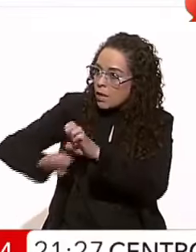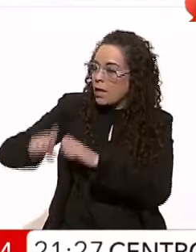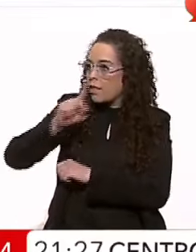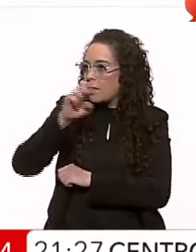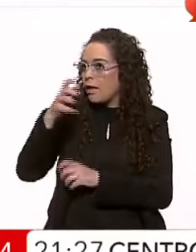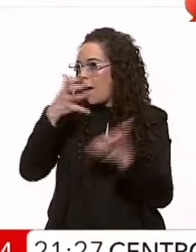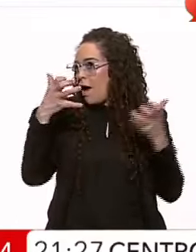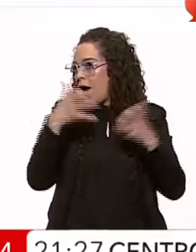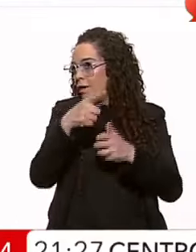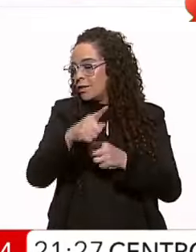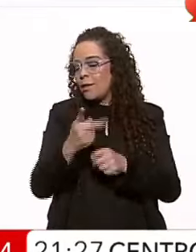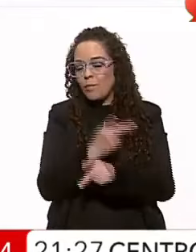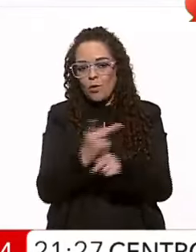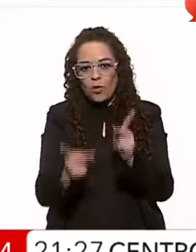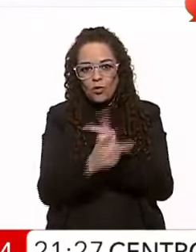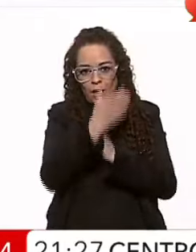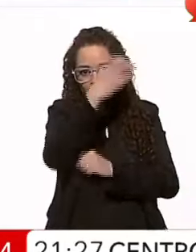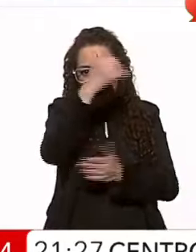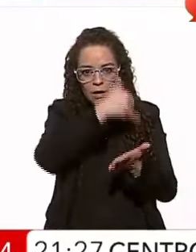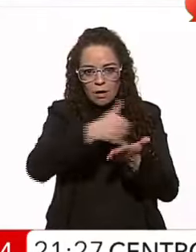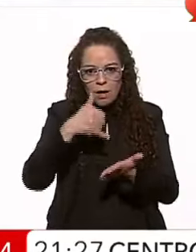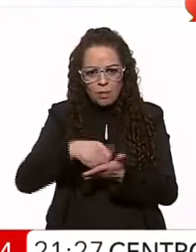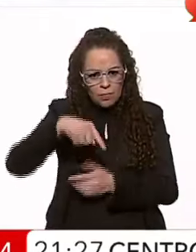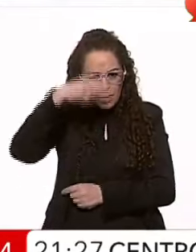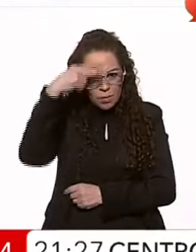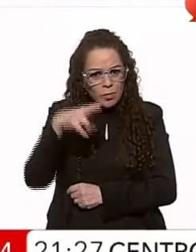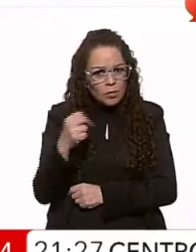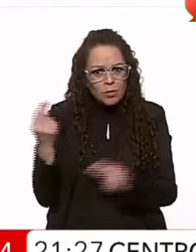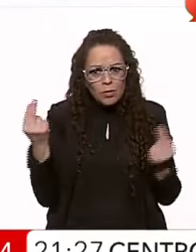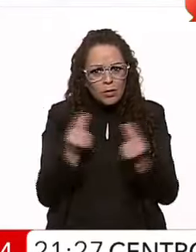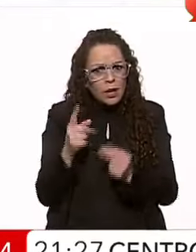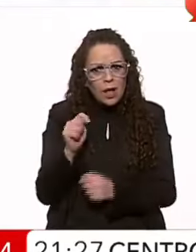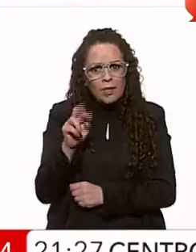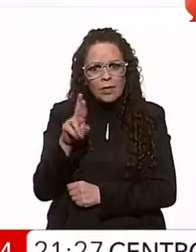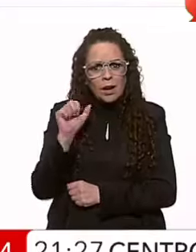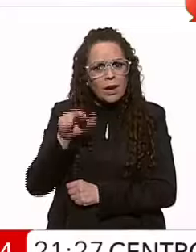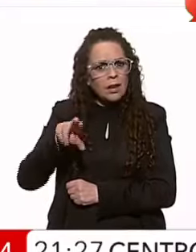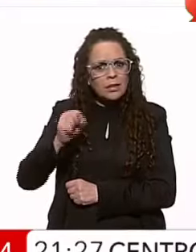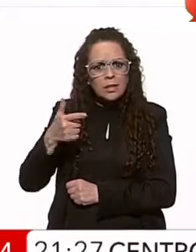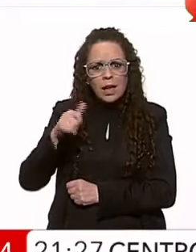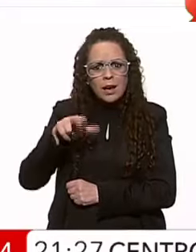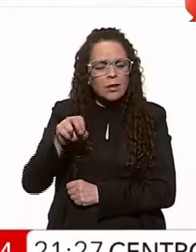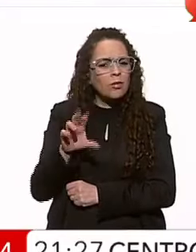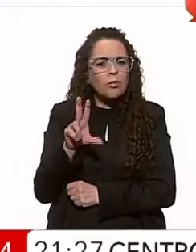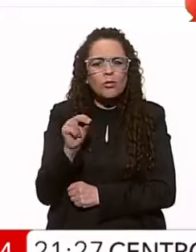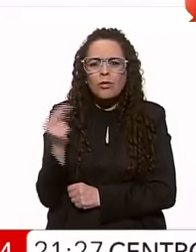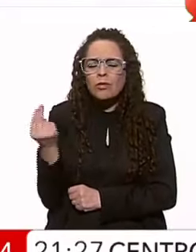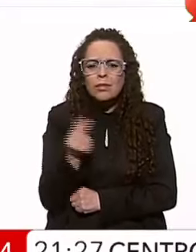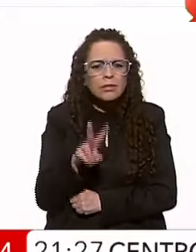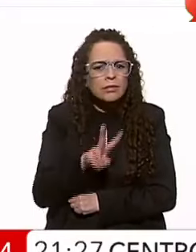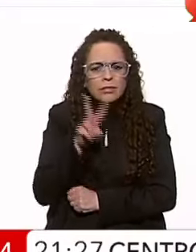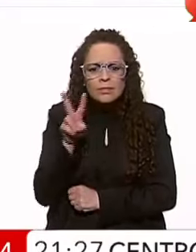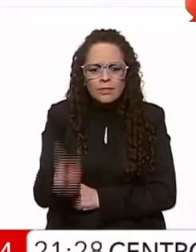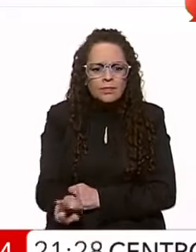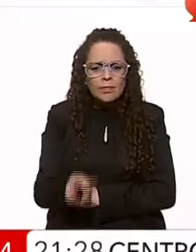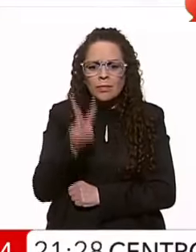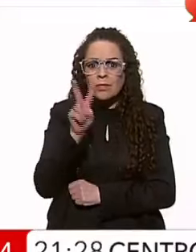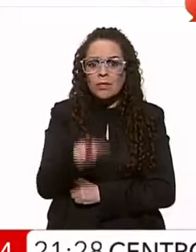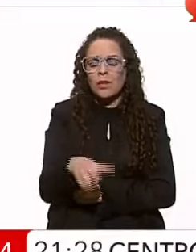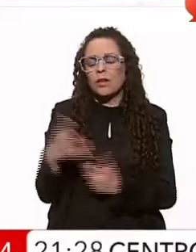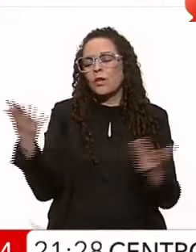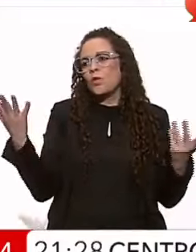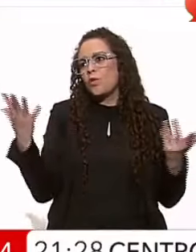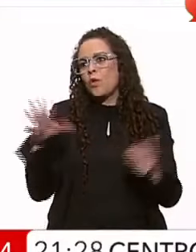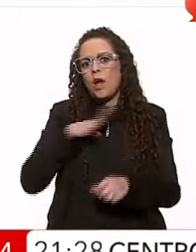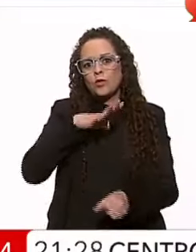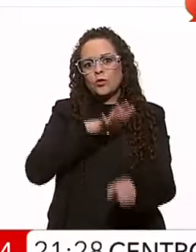necesitamos producir maíz transgénico en este país. Somos autosuficientes en nuestro maravilloso maíz